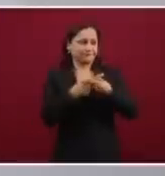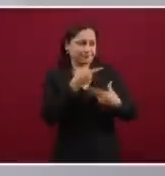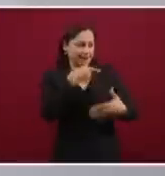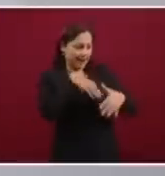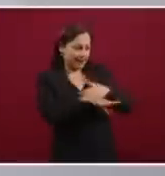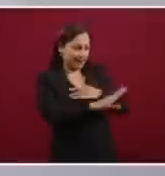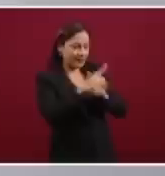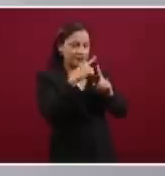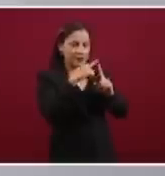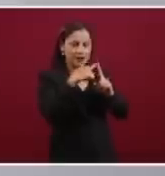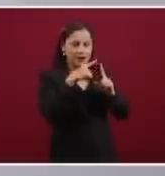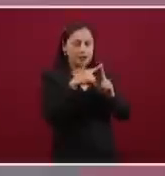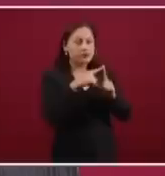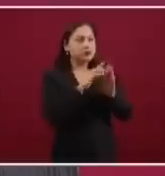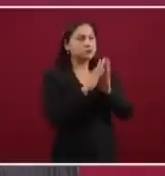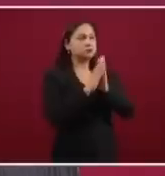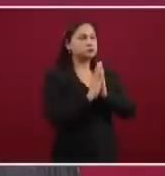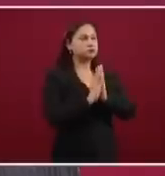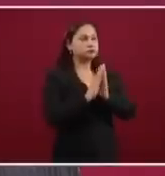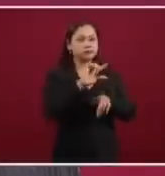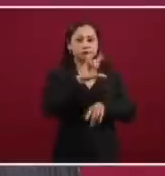Hipocresía.